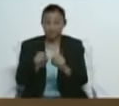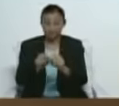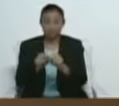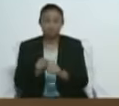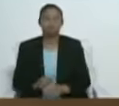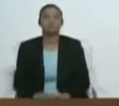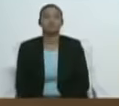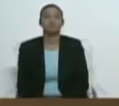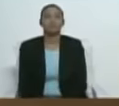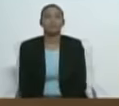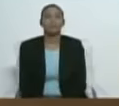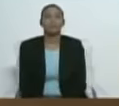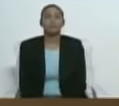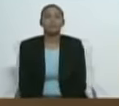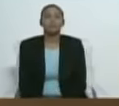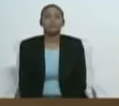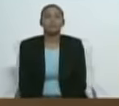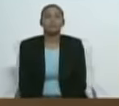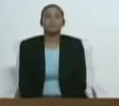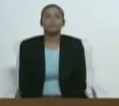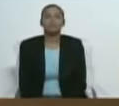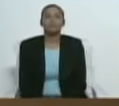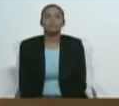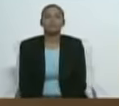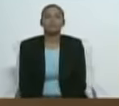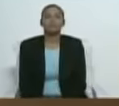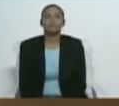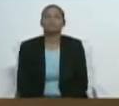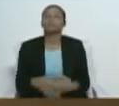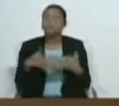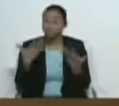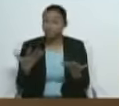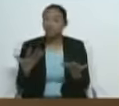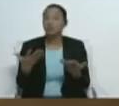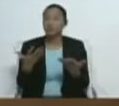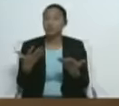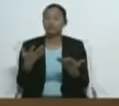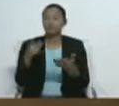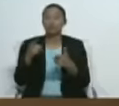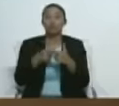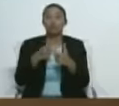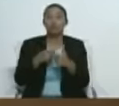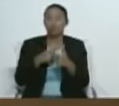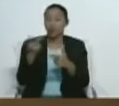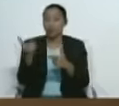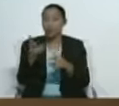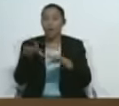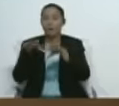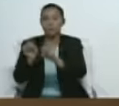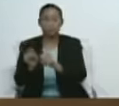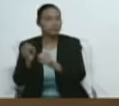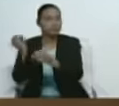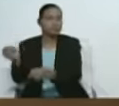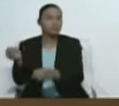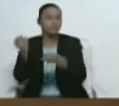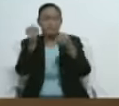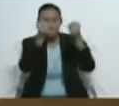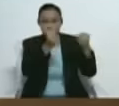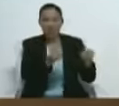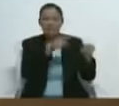municiones por estos hechos ambos fueron detenidos inmediatamente y puestos a la orden del Ministerio